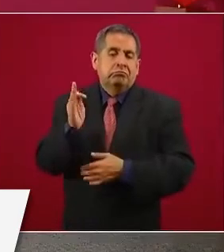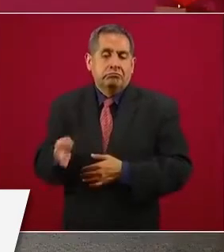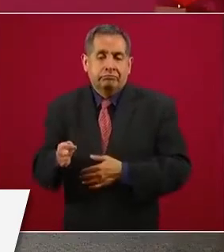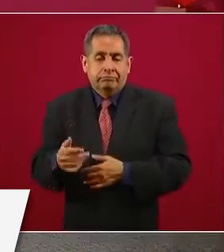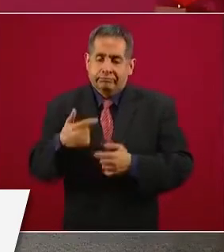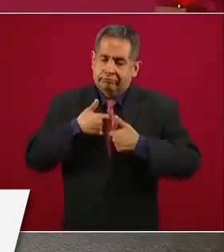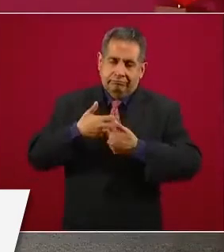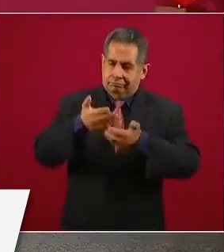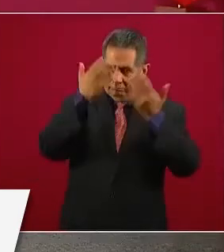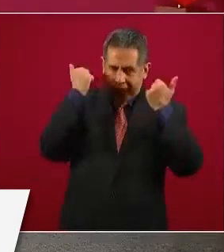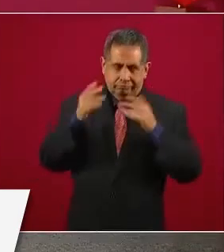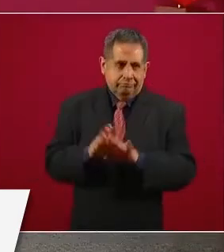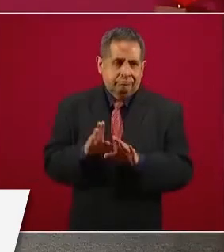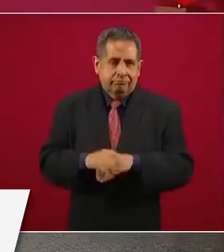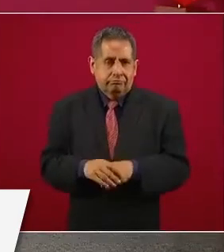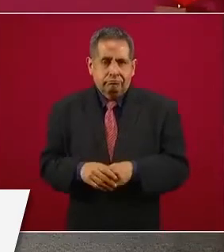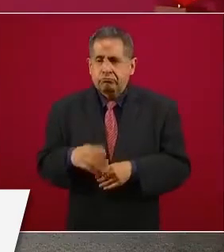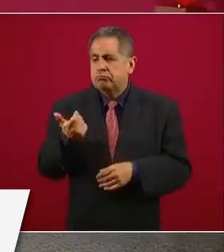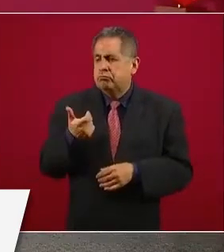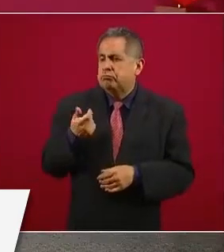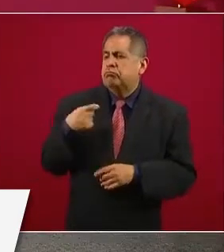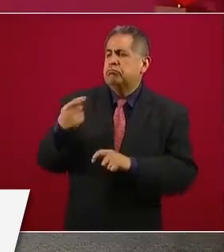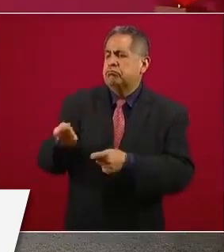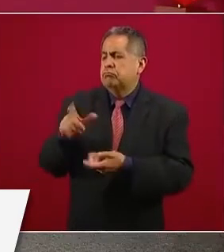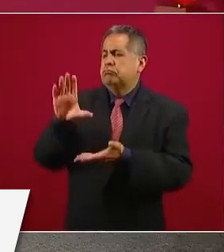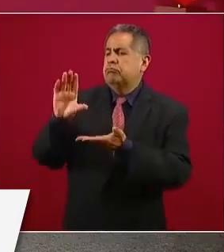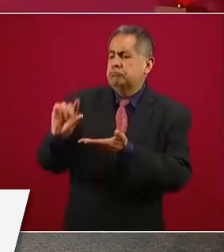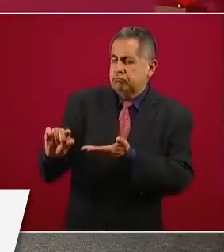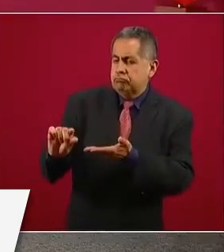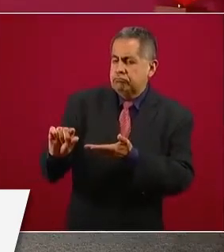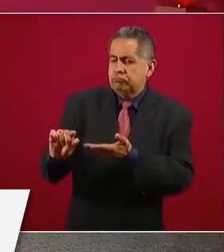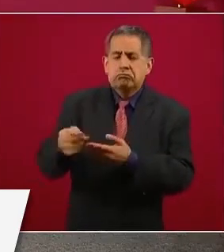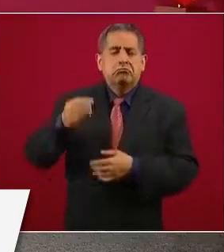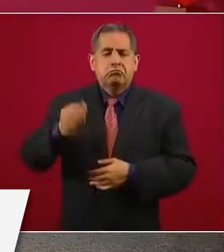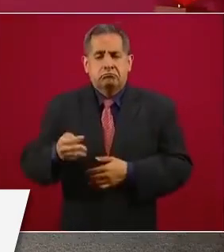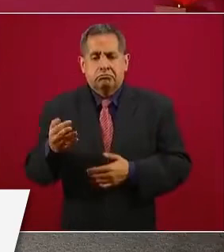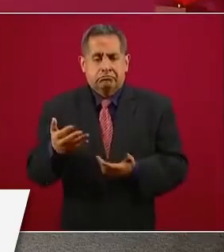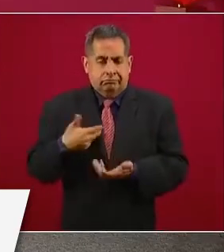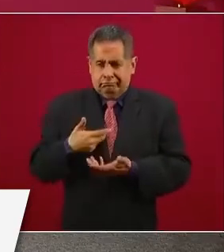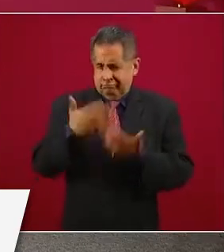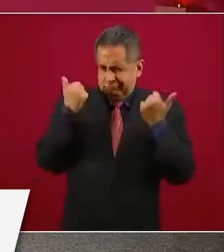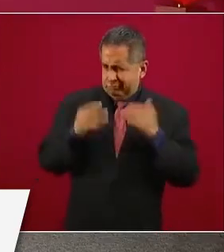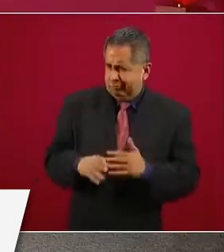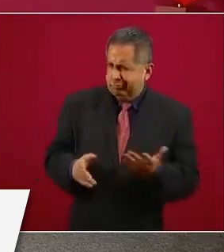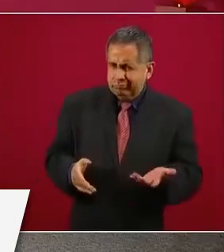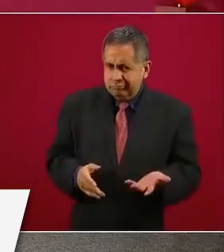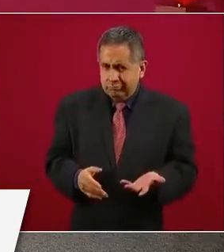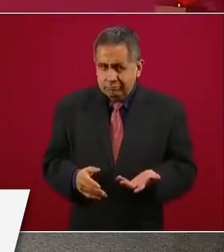que iban a recibir menos? Pues entonces